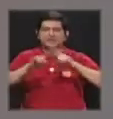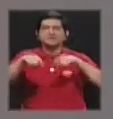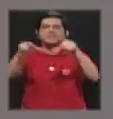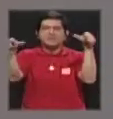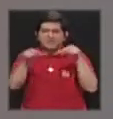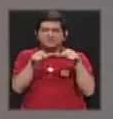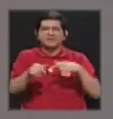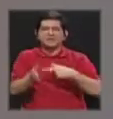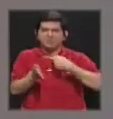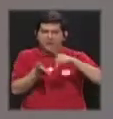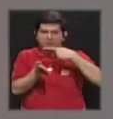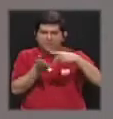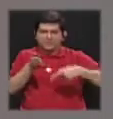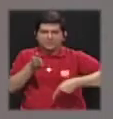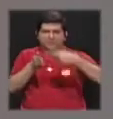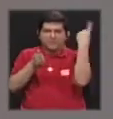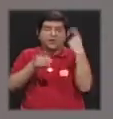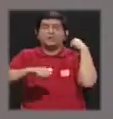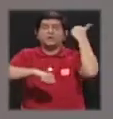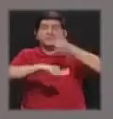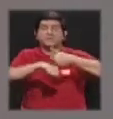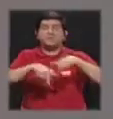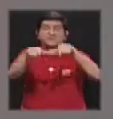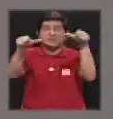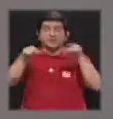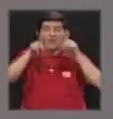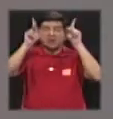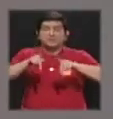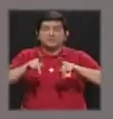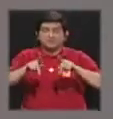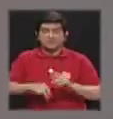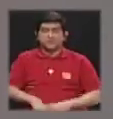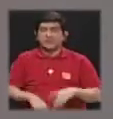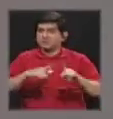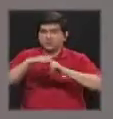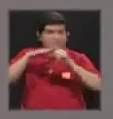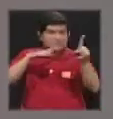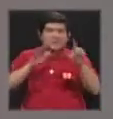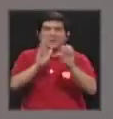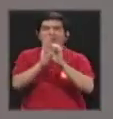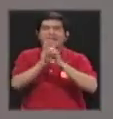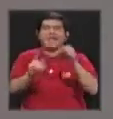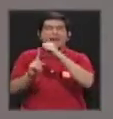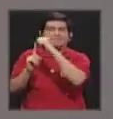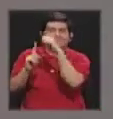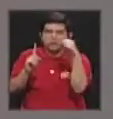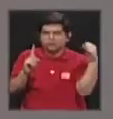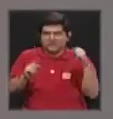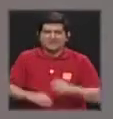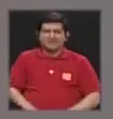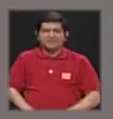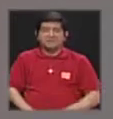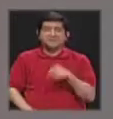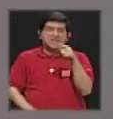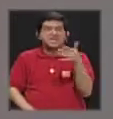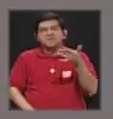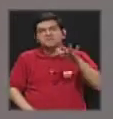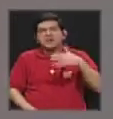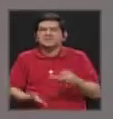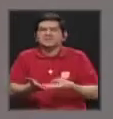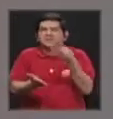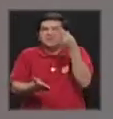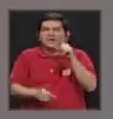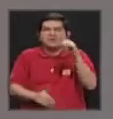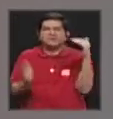puestos de peaje, que incluso hay que ubicarlos donde las personas no se puedan escapar, y cita el ejemplo de Siquirres, y que probablemente van a costar alrededor inicialmente